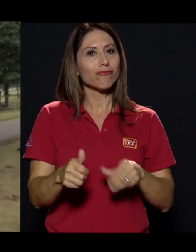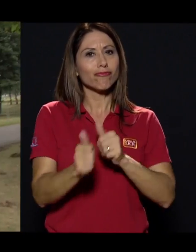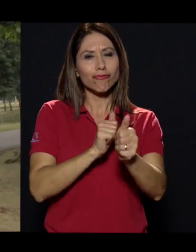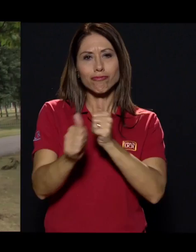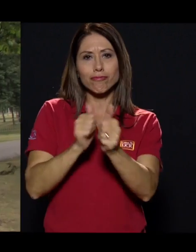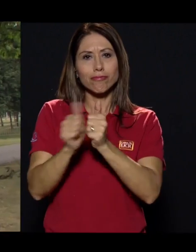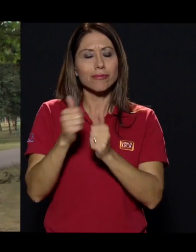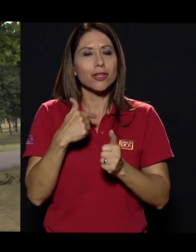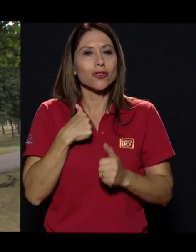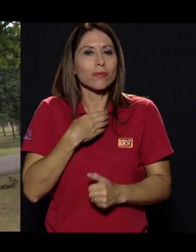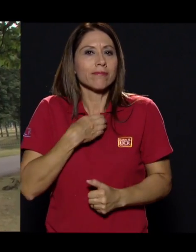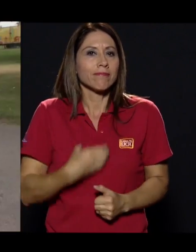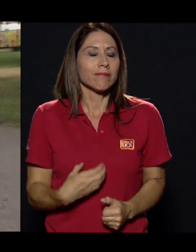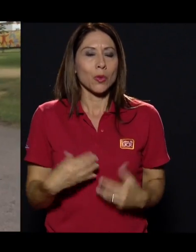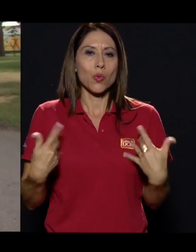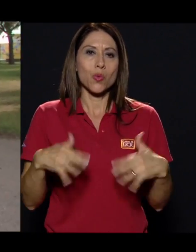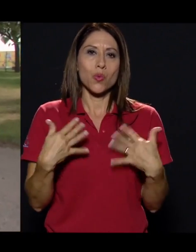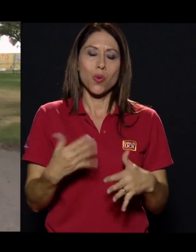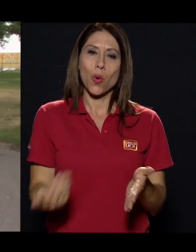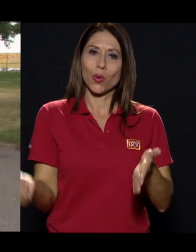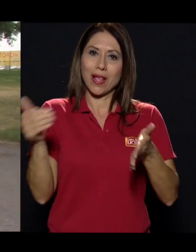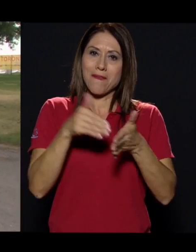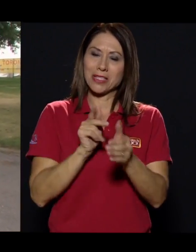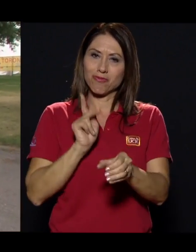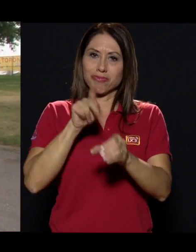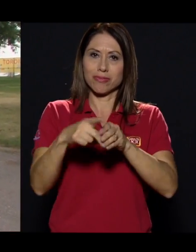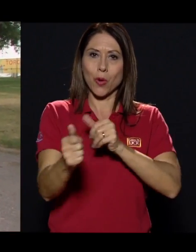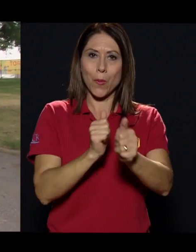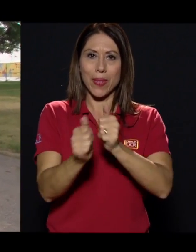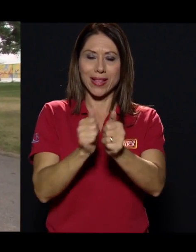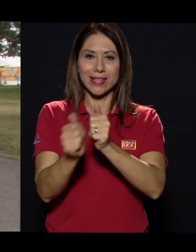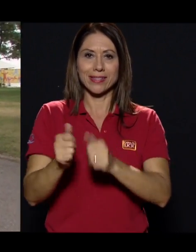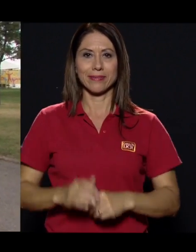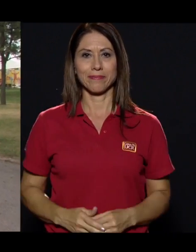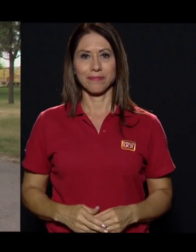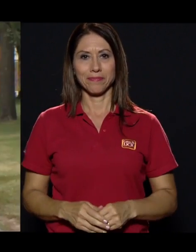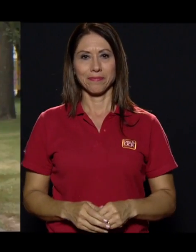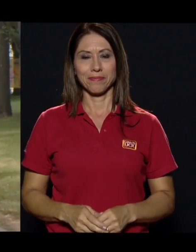el deseo más grande que tenía, ¿verdad? De volver a estar en competencia.